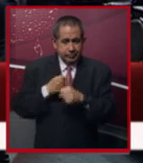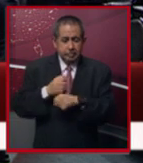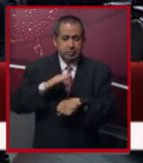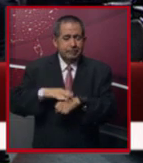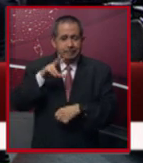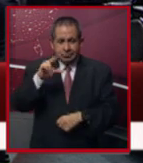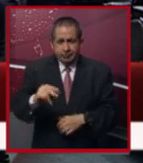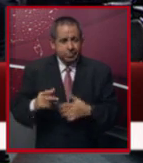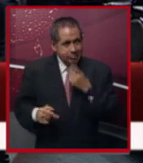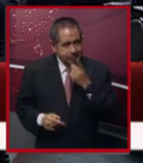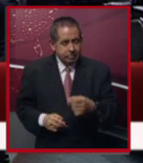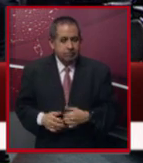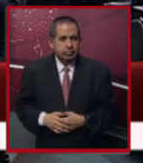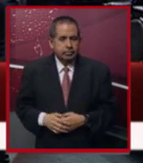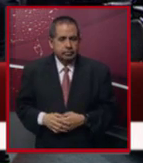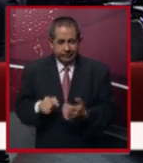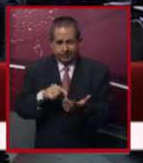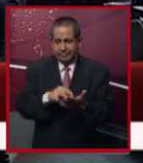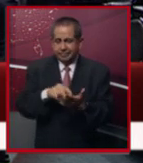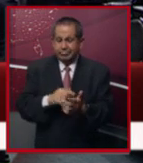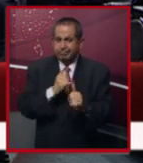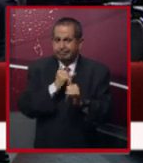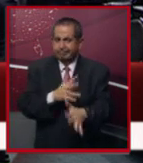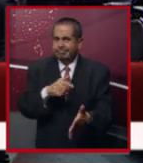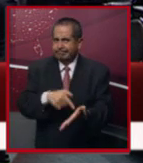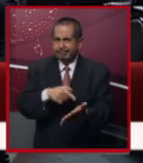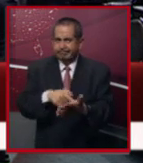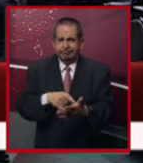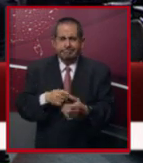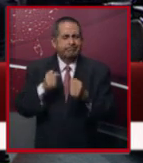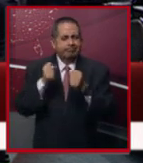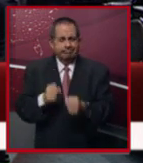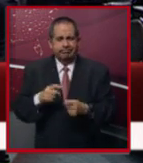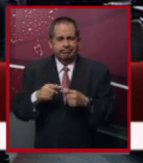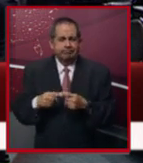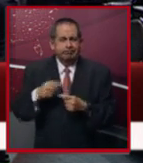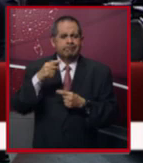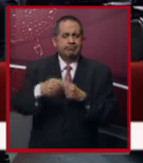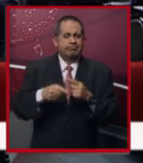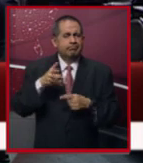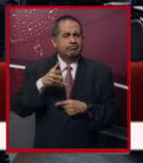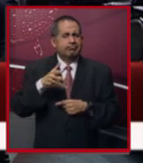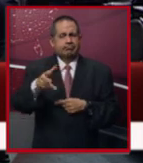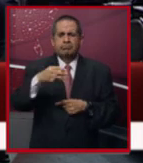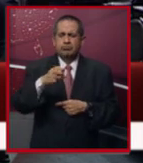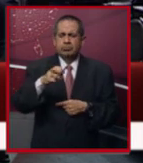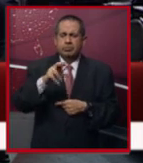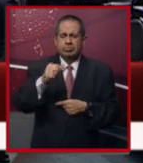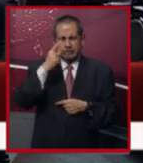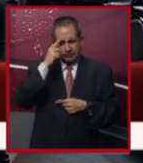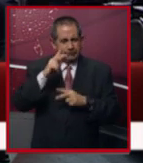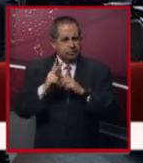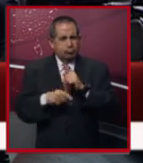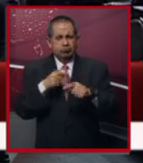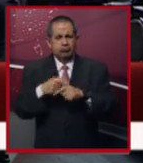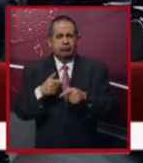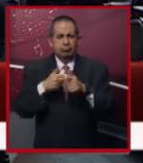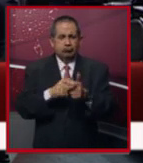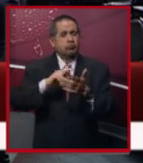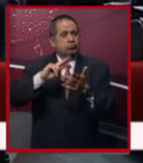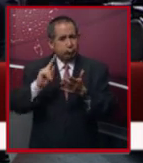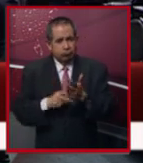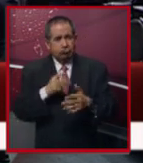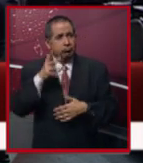Esta iniciativa es una trampa, es el paso más firme en la ruta morenista para instituir la